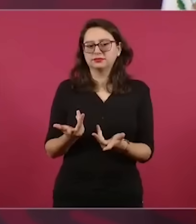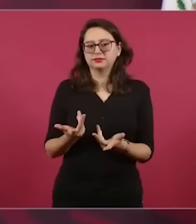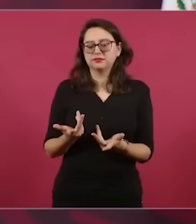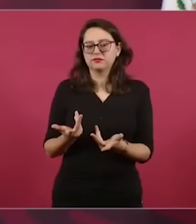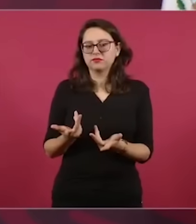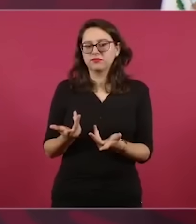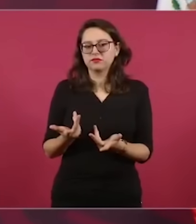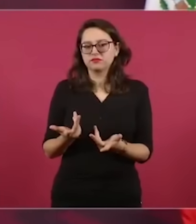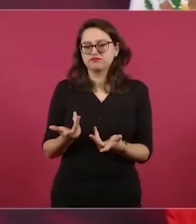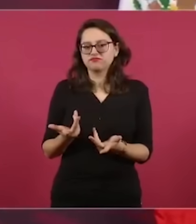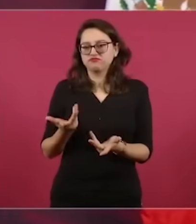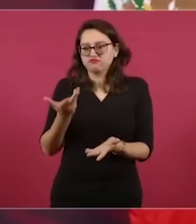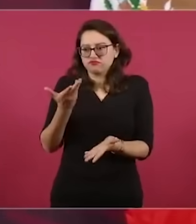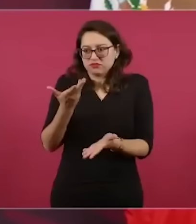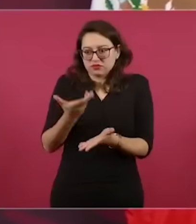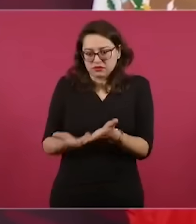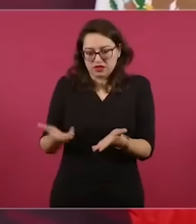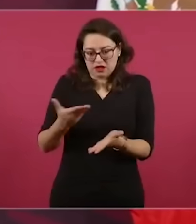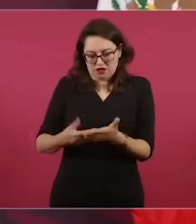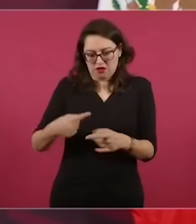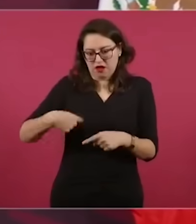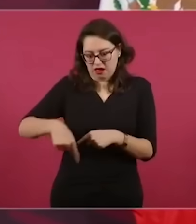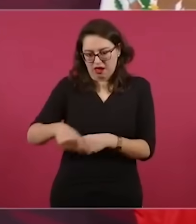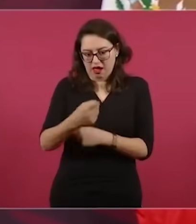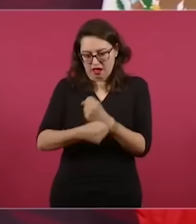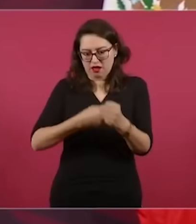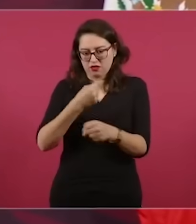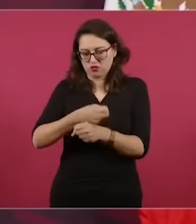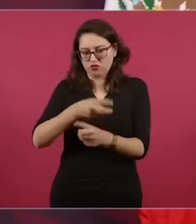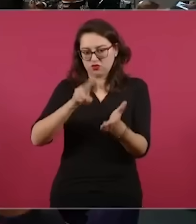presentar un presupuesto